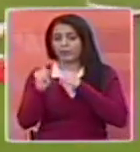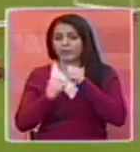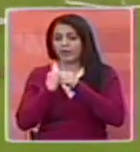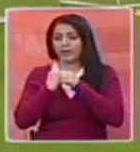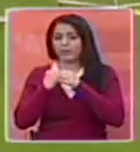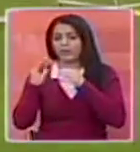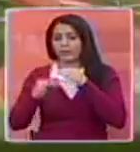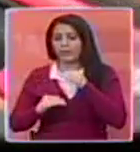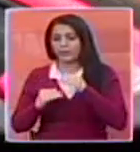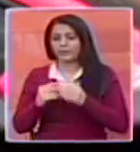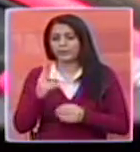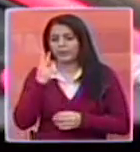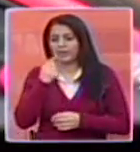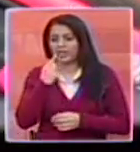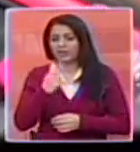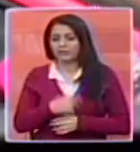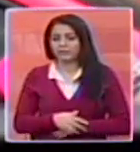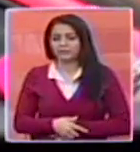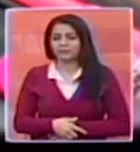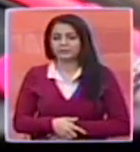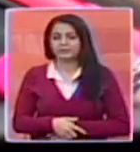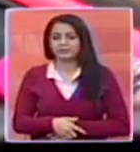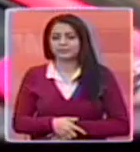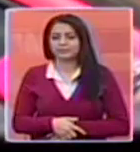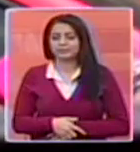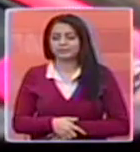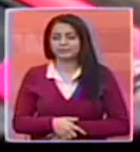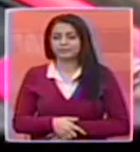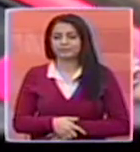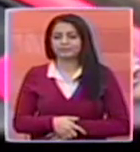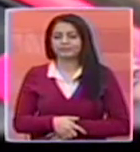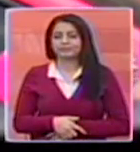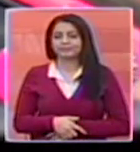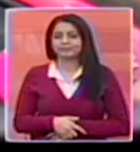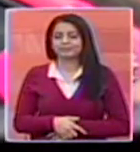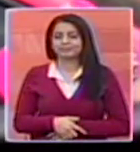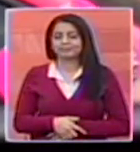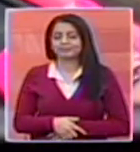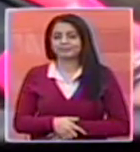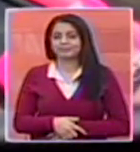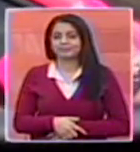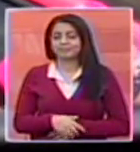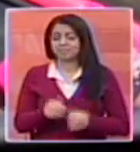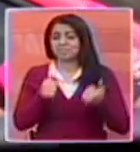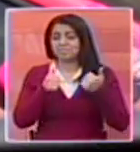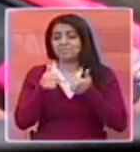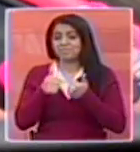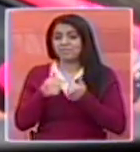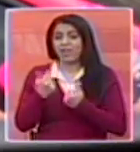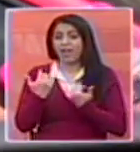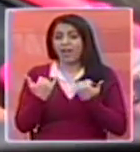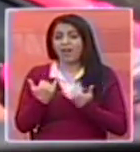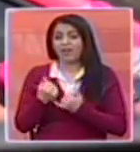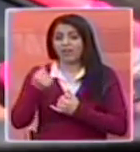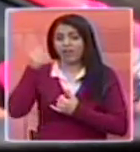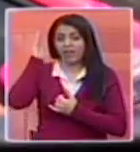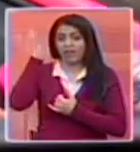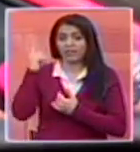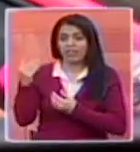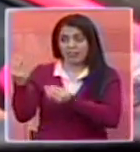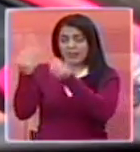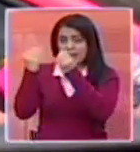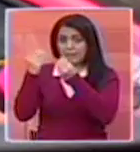camiseta de la Tri. Sí, eso digo, la verdad me estoy comprendiendo, el profe también me está diciendo que estoy haciendo las cosas bien